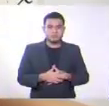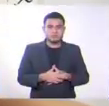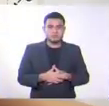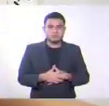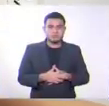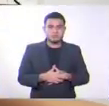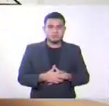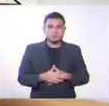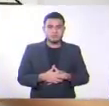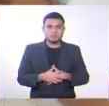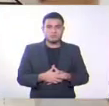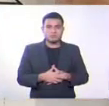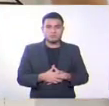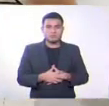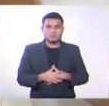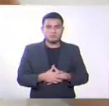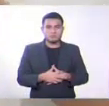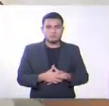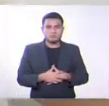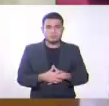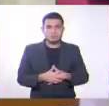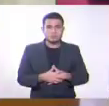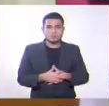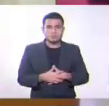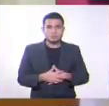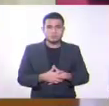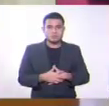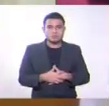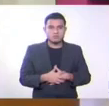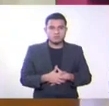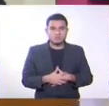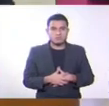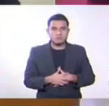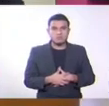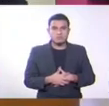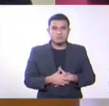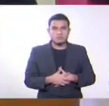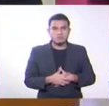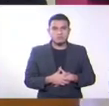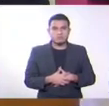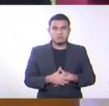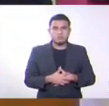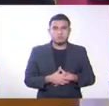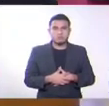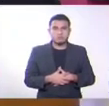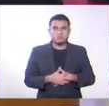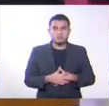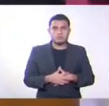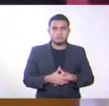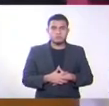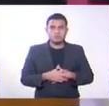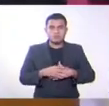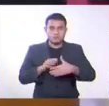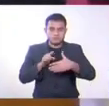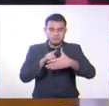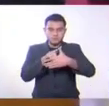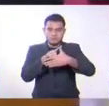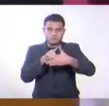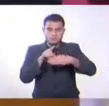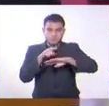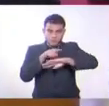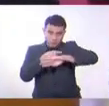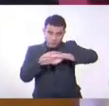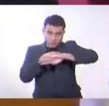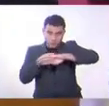1. Aquí. ¿Qué te parece si tú me ayudas a trazar la distancia que hay desde P hasta